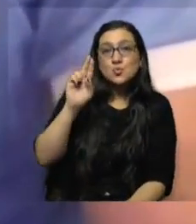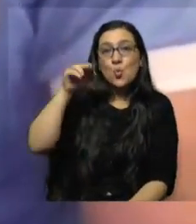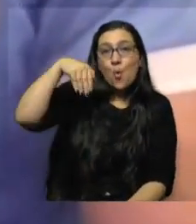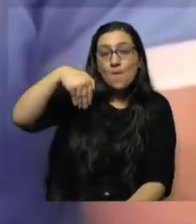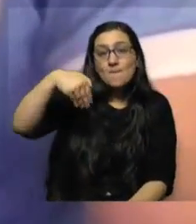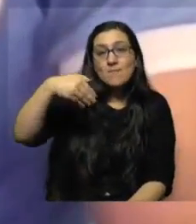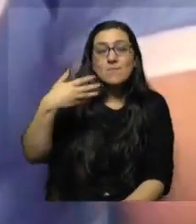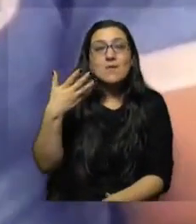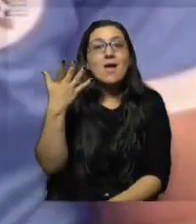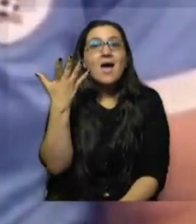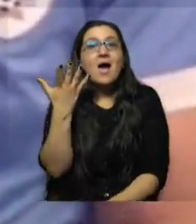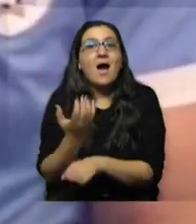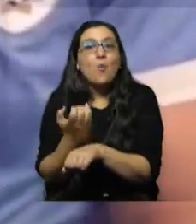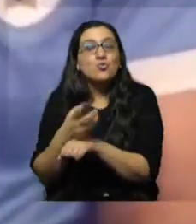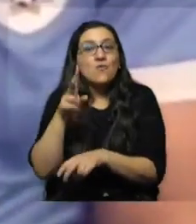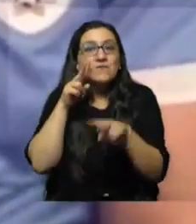fue una cosa increíble.